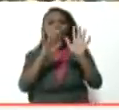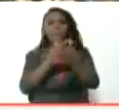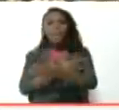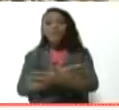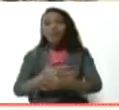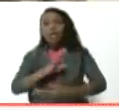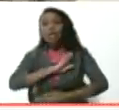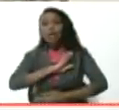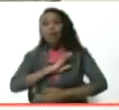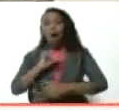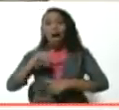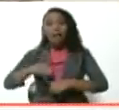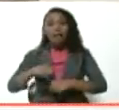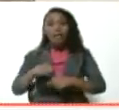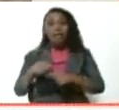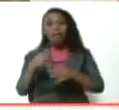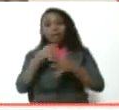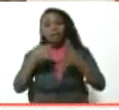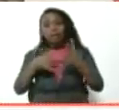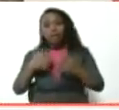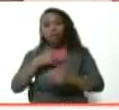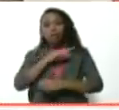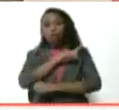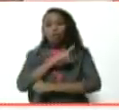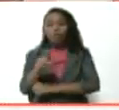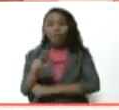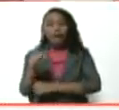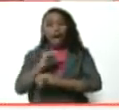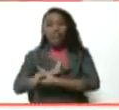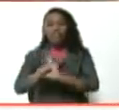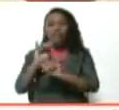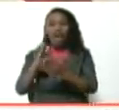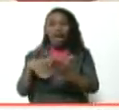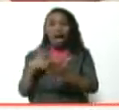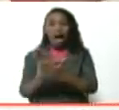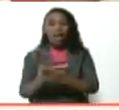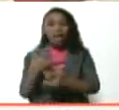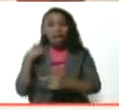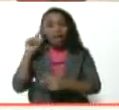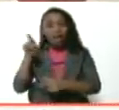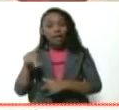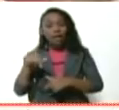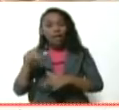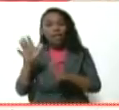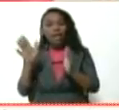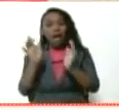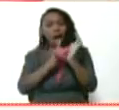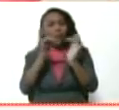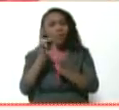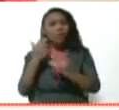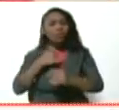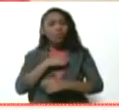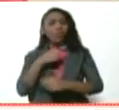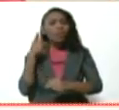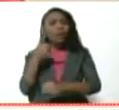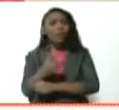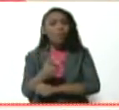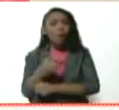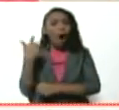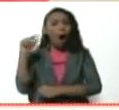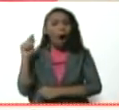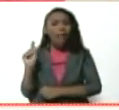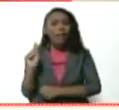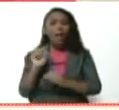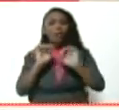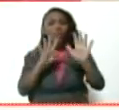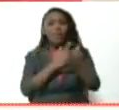que tenemos de meta, que debemos cumplir antes de finalizar el mes de abril. Al finalizar el mes de abril, nosotros debemos estar en